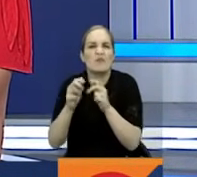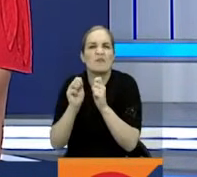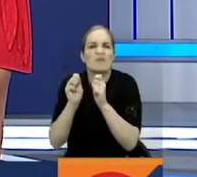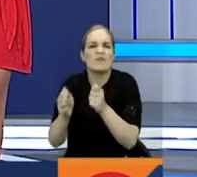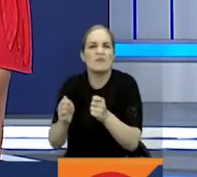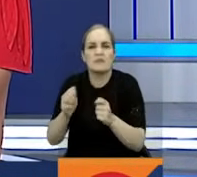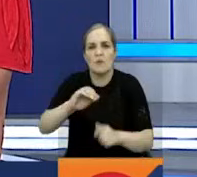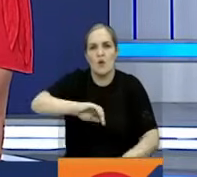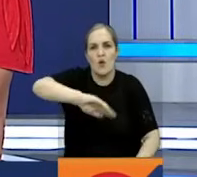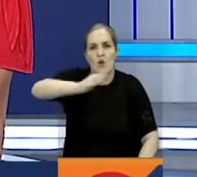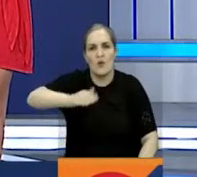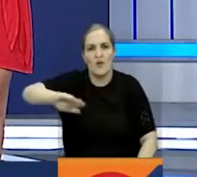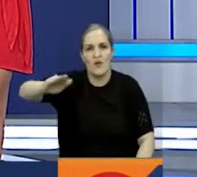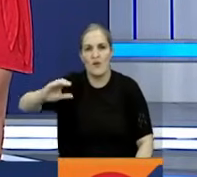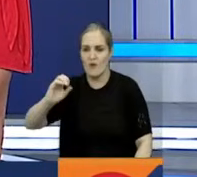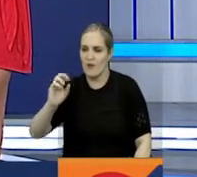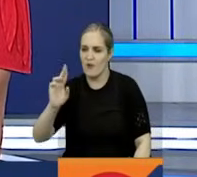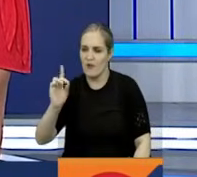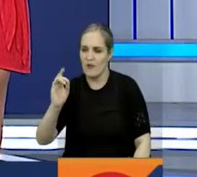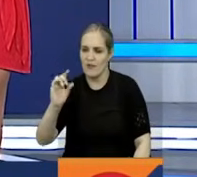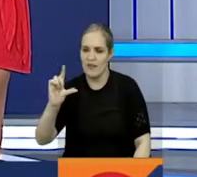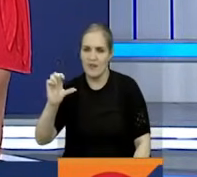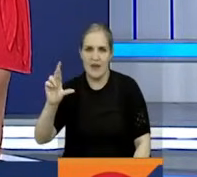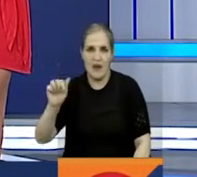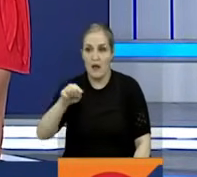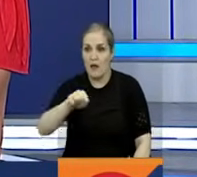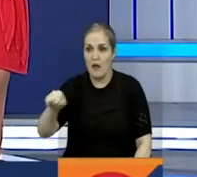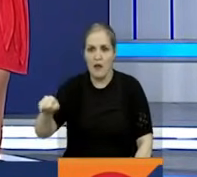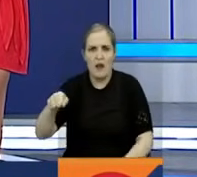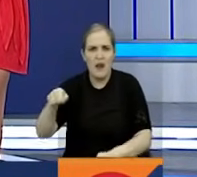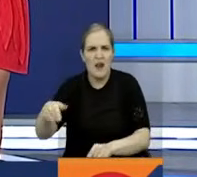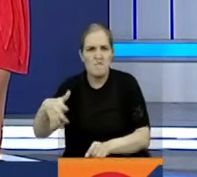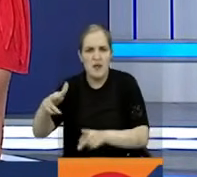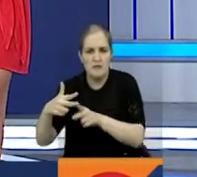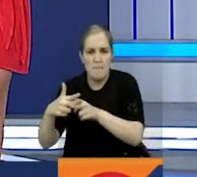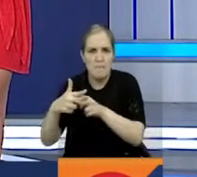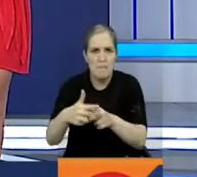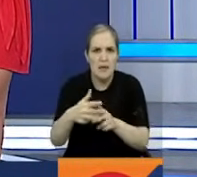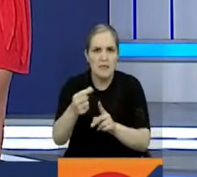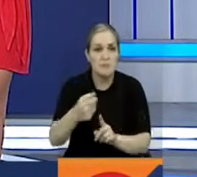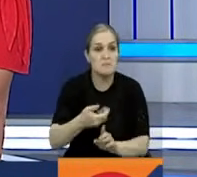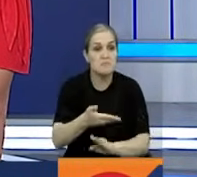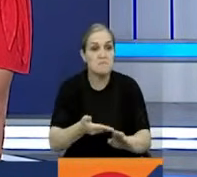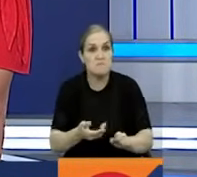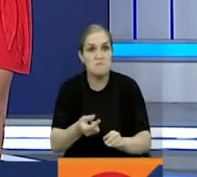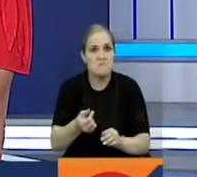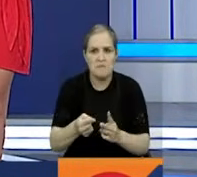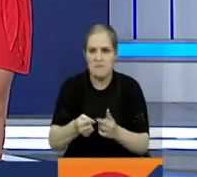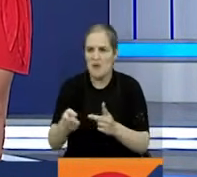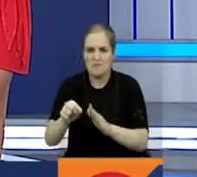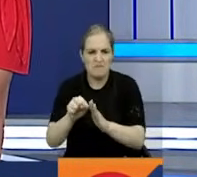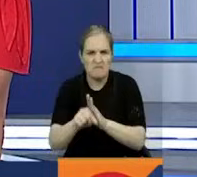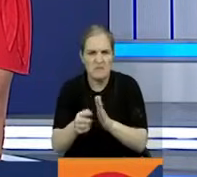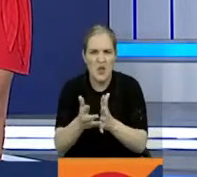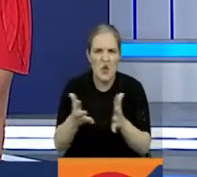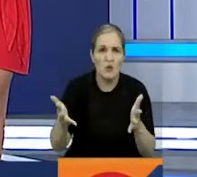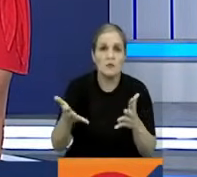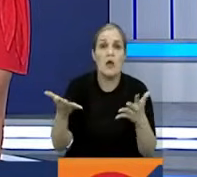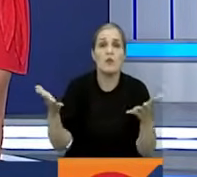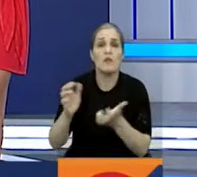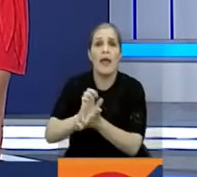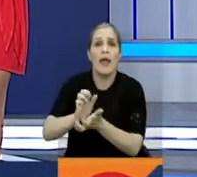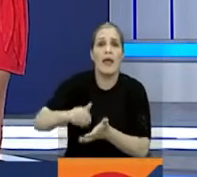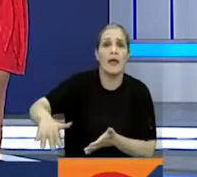narcotráfico, asesinatos y hasta préstamos de gota a gota en el eje cafetero. Así es, Daniela, televidentes, en ese documento hay